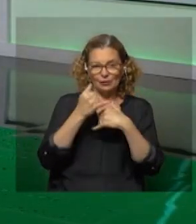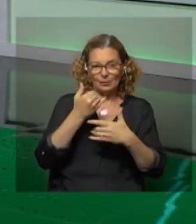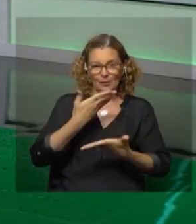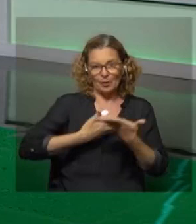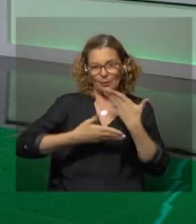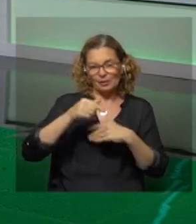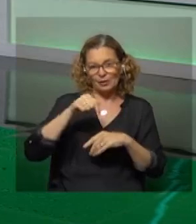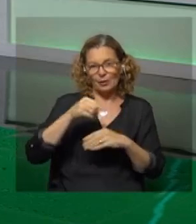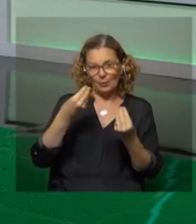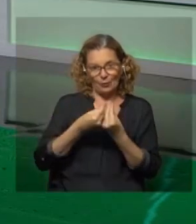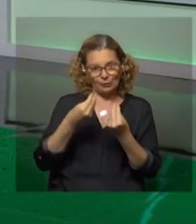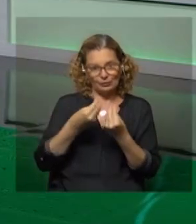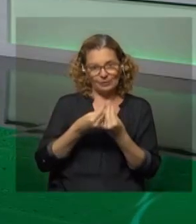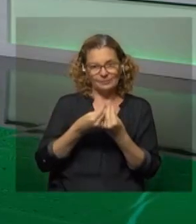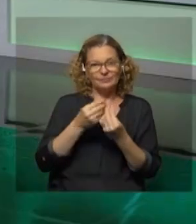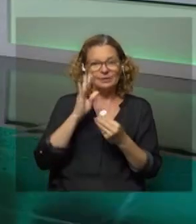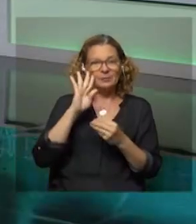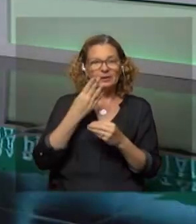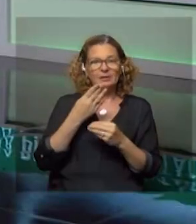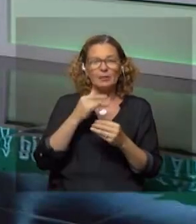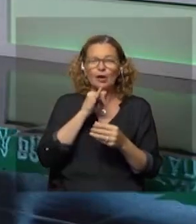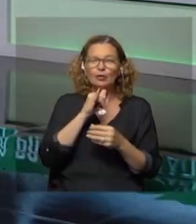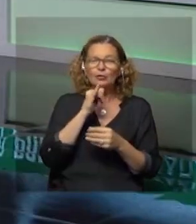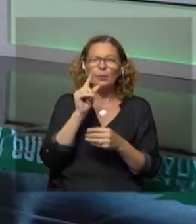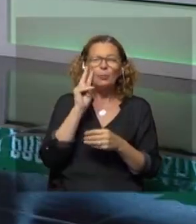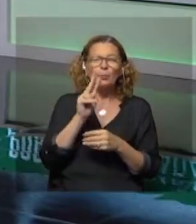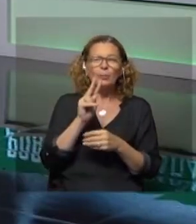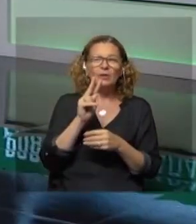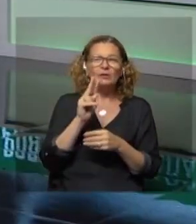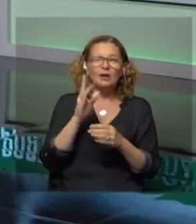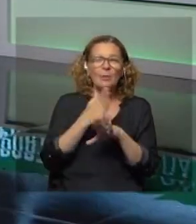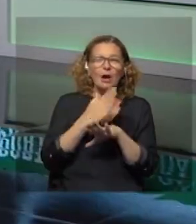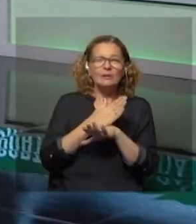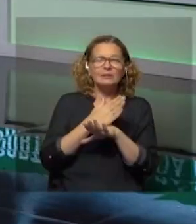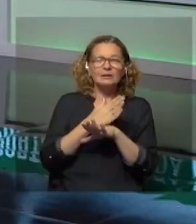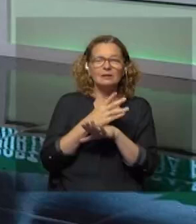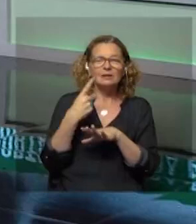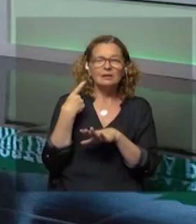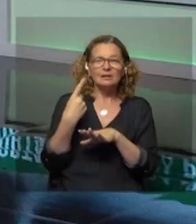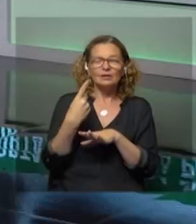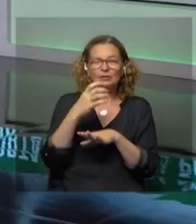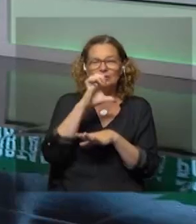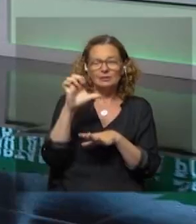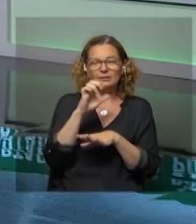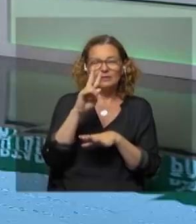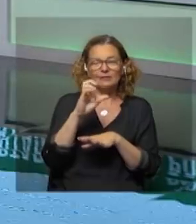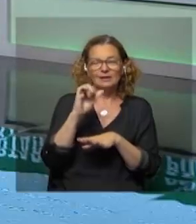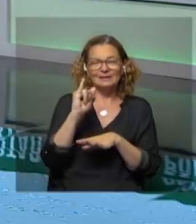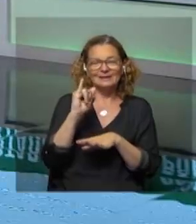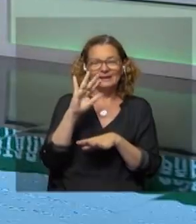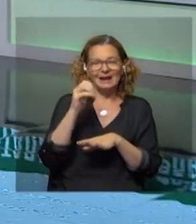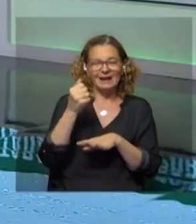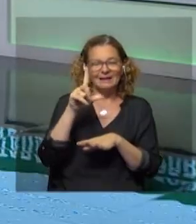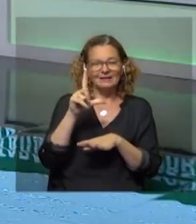Y si te parece vamos a desarrollar un poquito más lo que veíamos en la pre portada el director de la empresa vertical skys